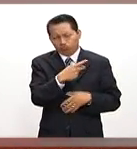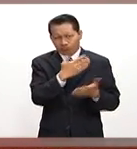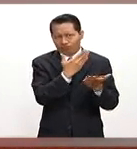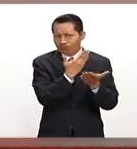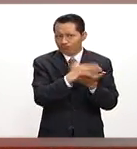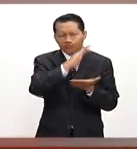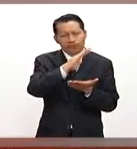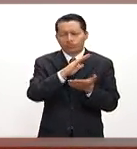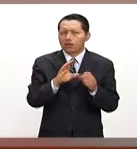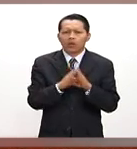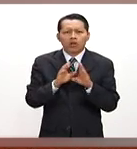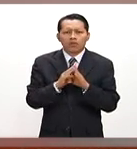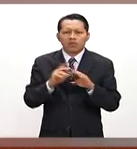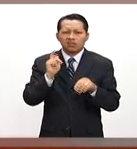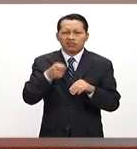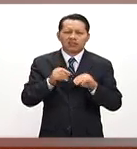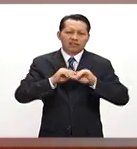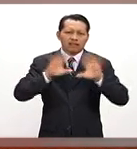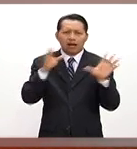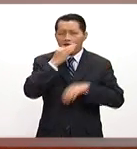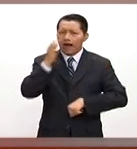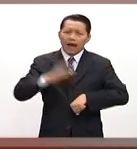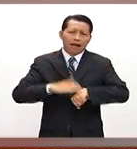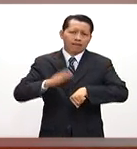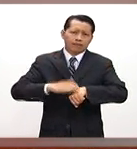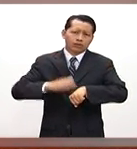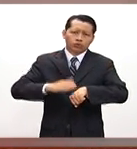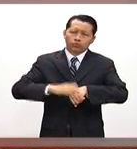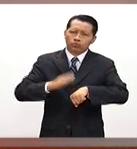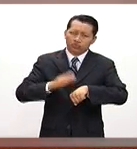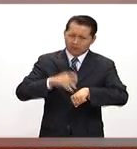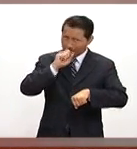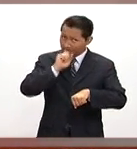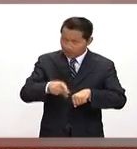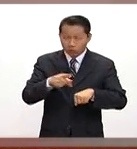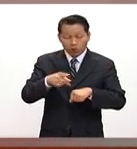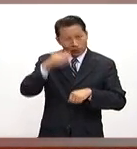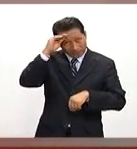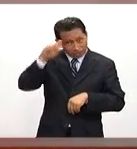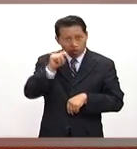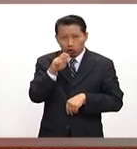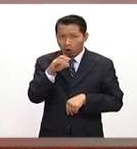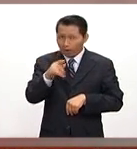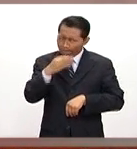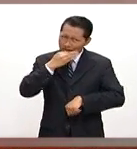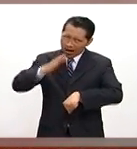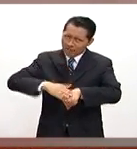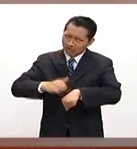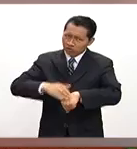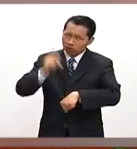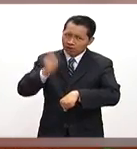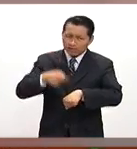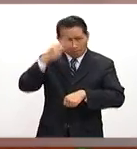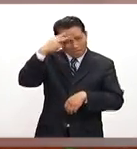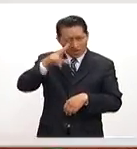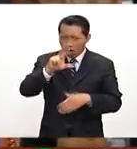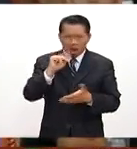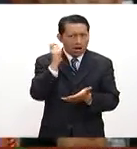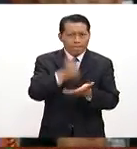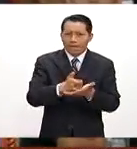muy claro es que, y soy enfático en el tema, y lo fui con el señor Trump, México no pagará por el